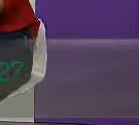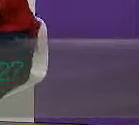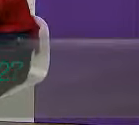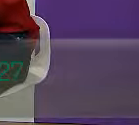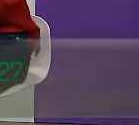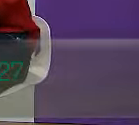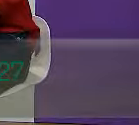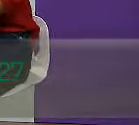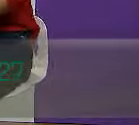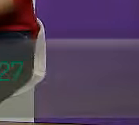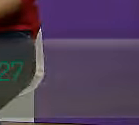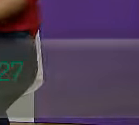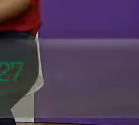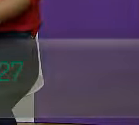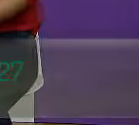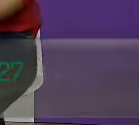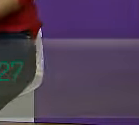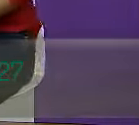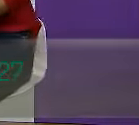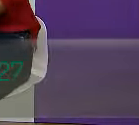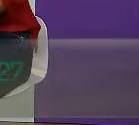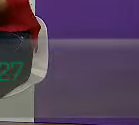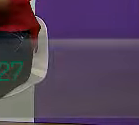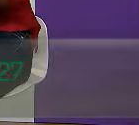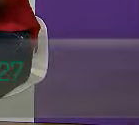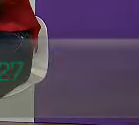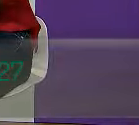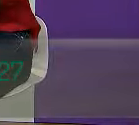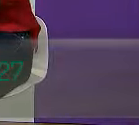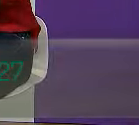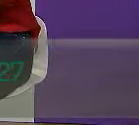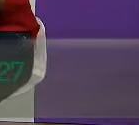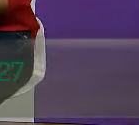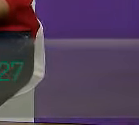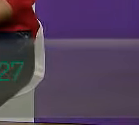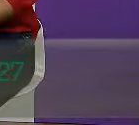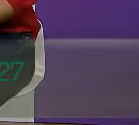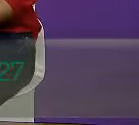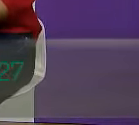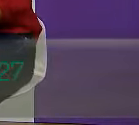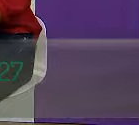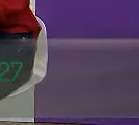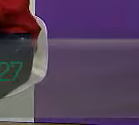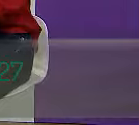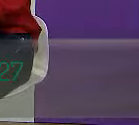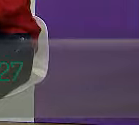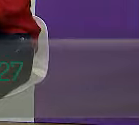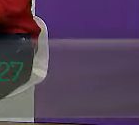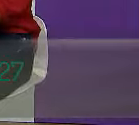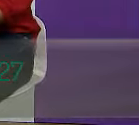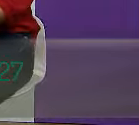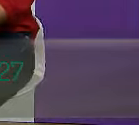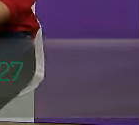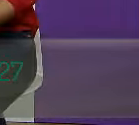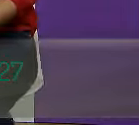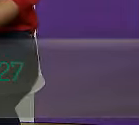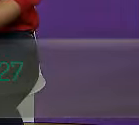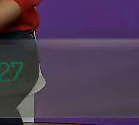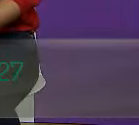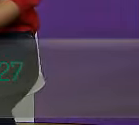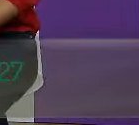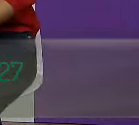Hola, muy buenos días para todos. Yo los saludo acompañada de la doctora Natalie Méndez, especialista en terapias integrativas. Doctora, bienvenida. Hola, Natalia, ¿cómo estás? Muy